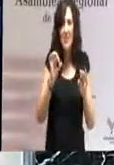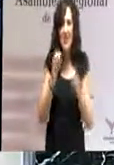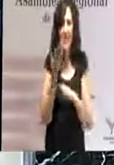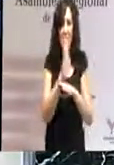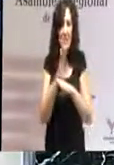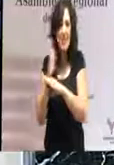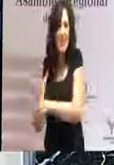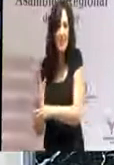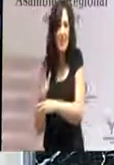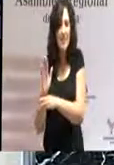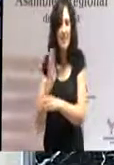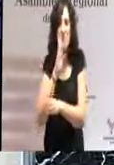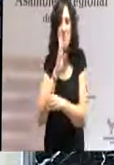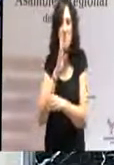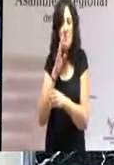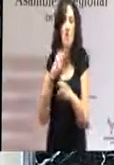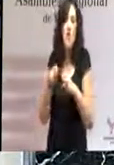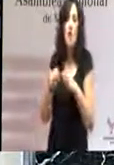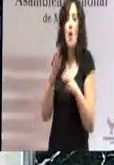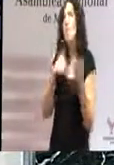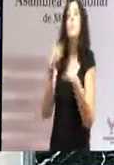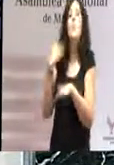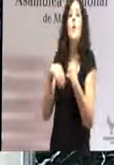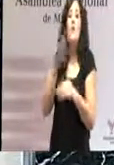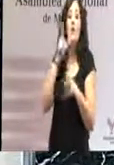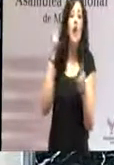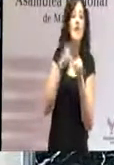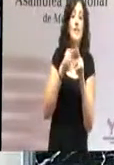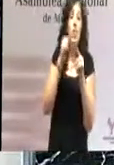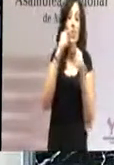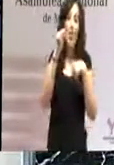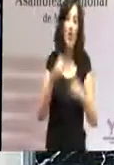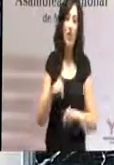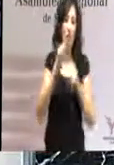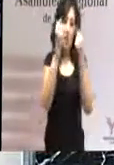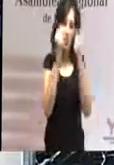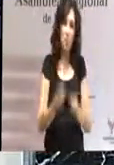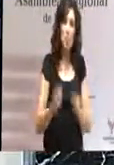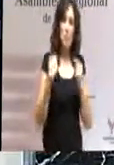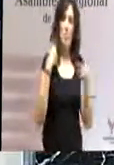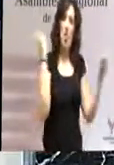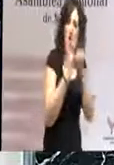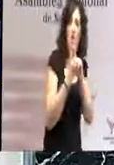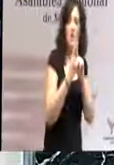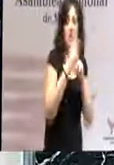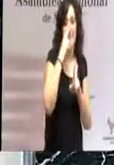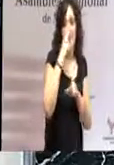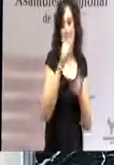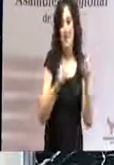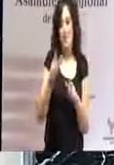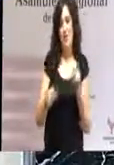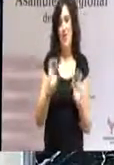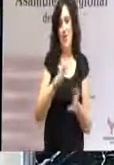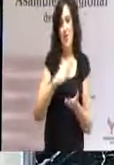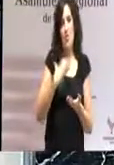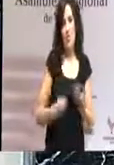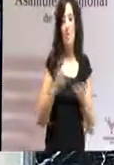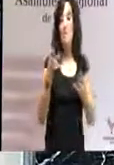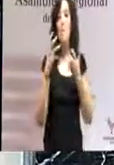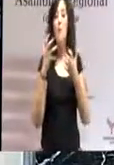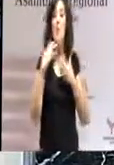vieja política para consagrar otra modificación presupuestaria en contra de los intereses de los ciudadanos y que solo beneficia a los